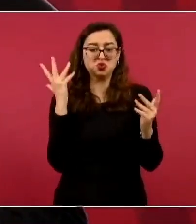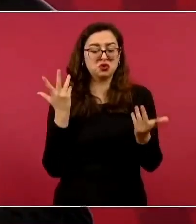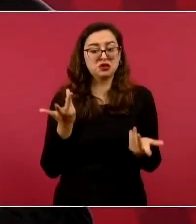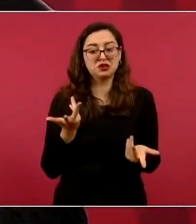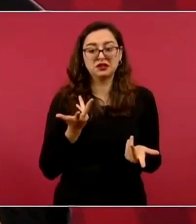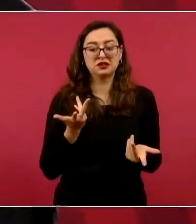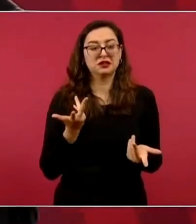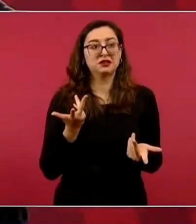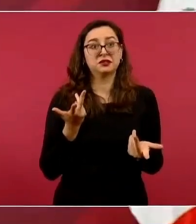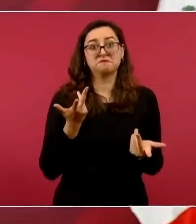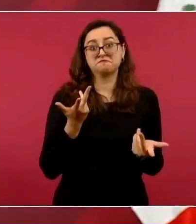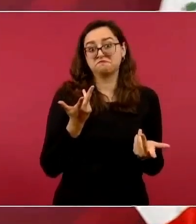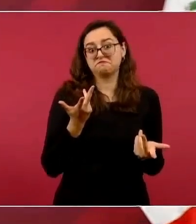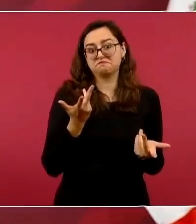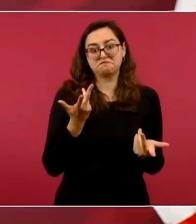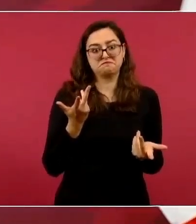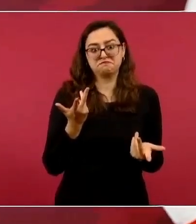De